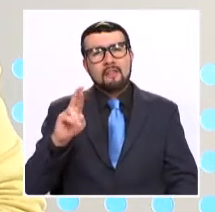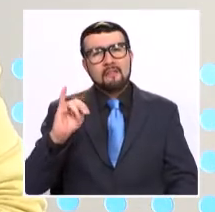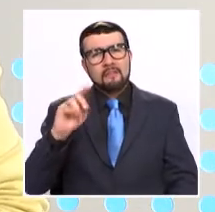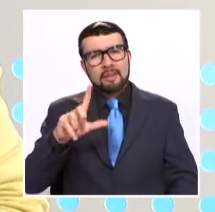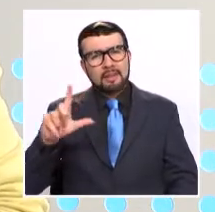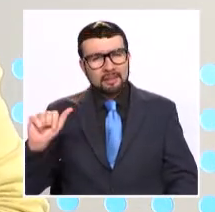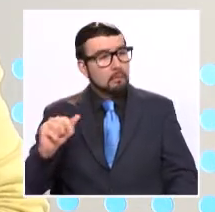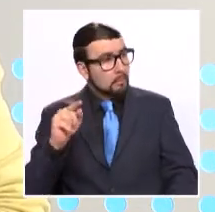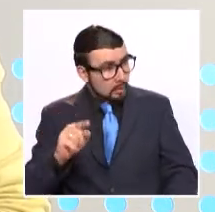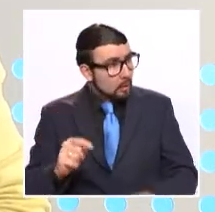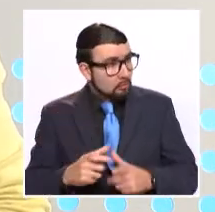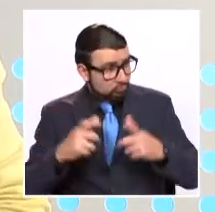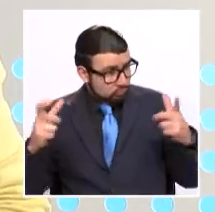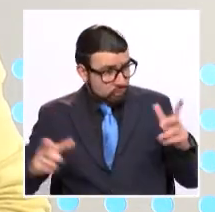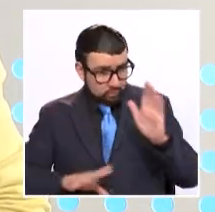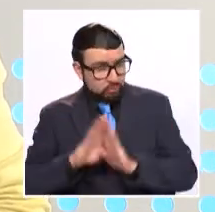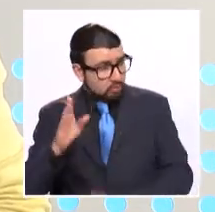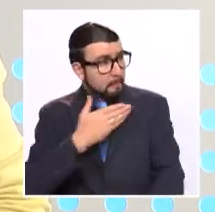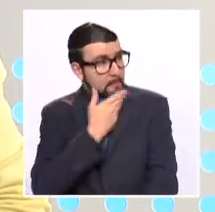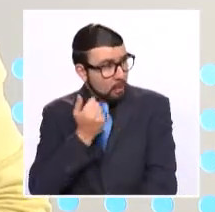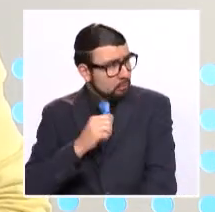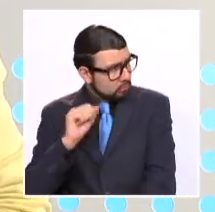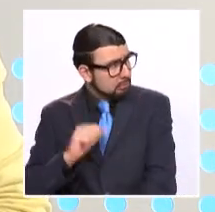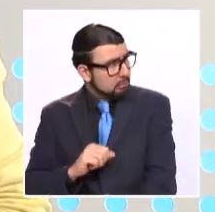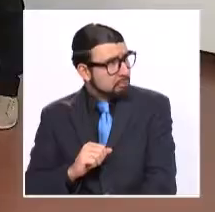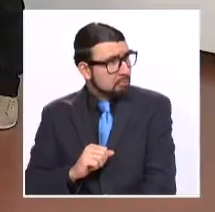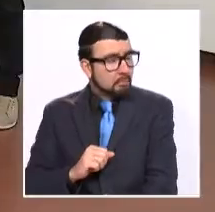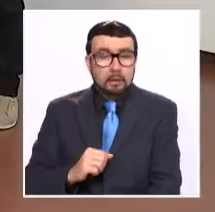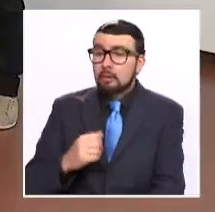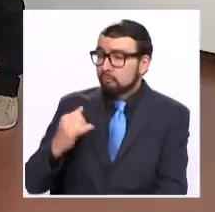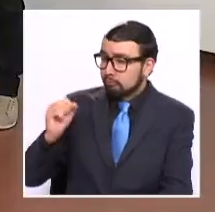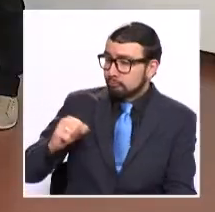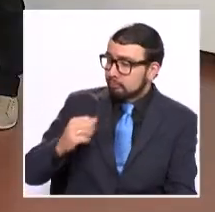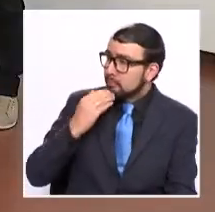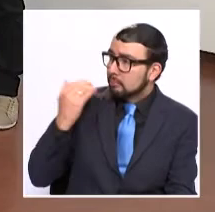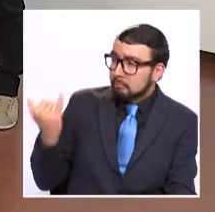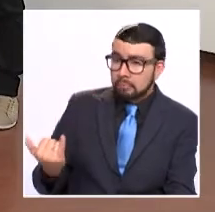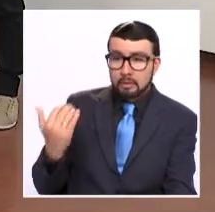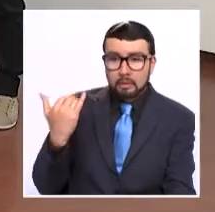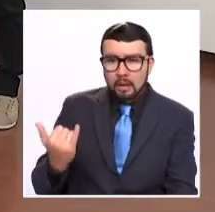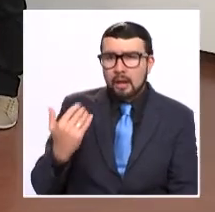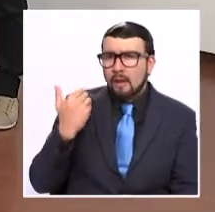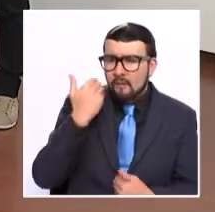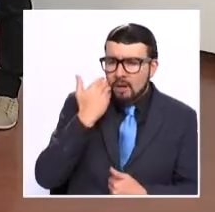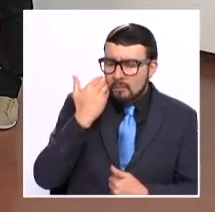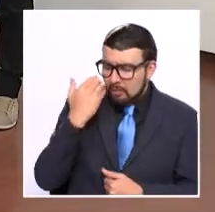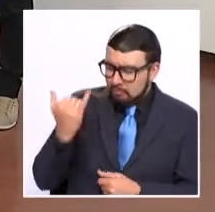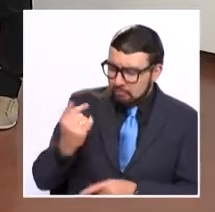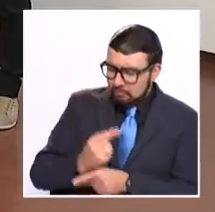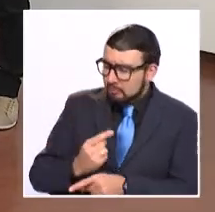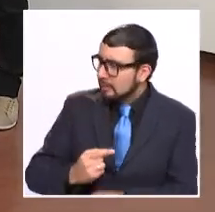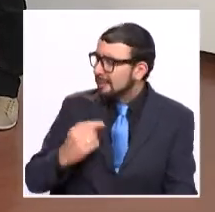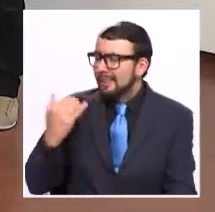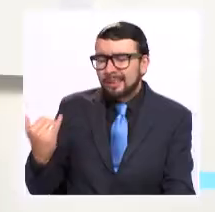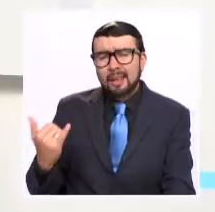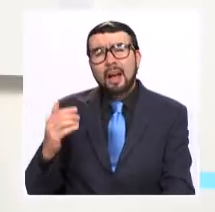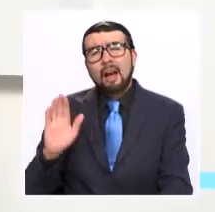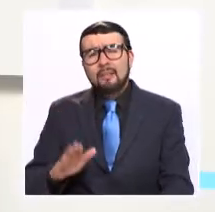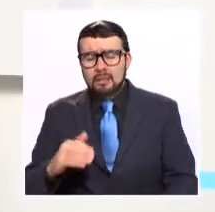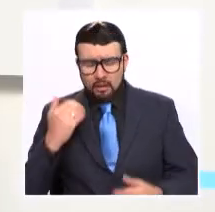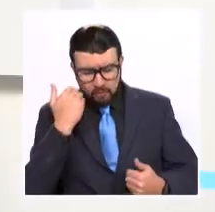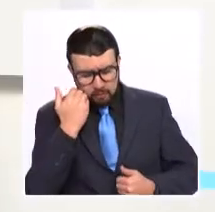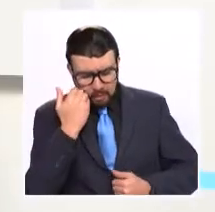campo, doctor Rorribán? Sí, bastante. La culebrilla es una enfermedad que produce mucha incapacidad porque